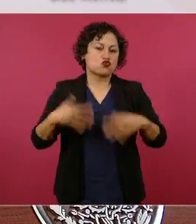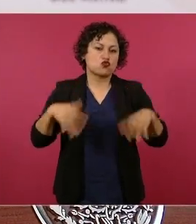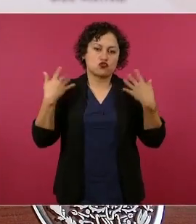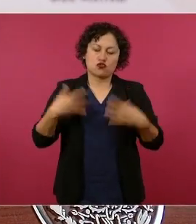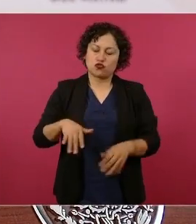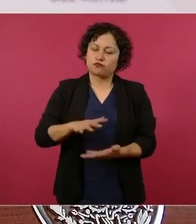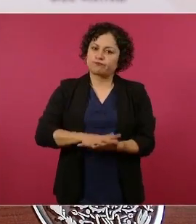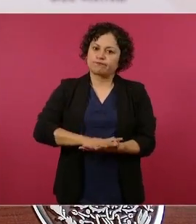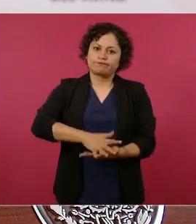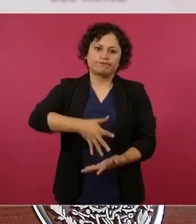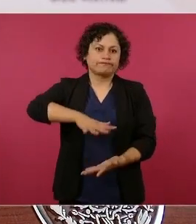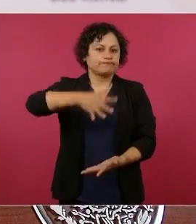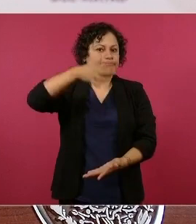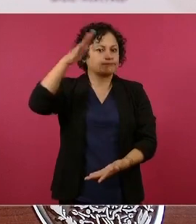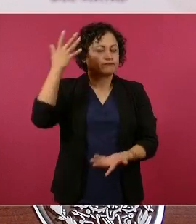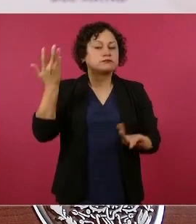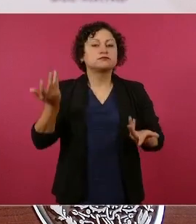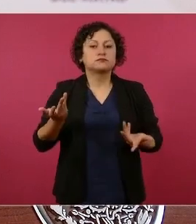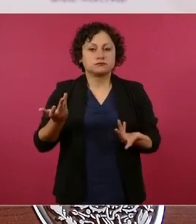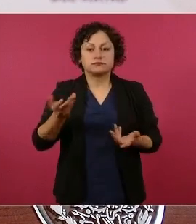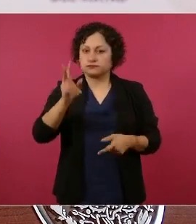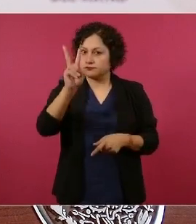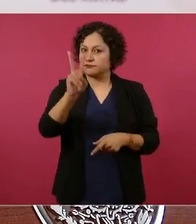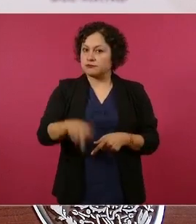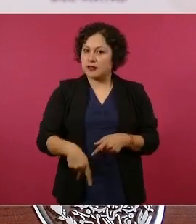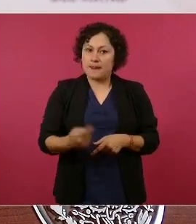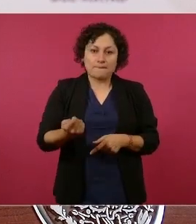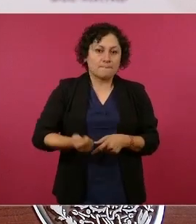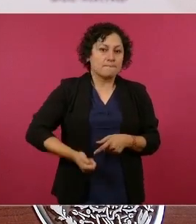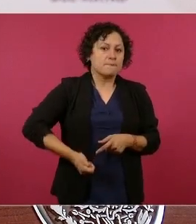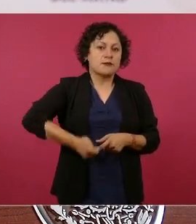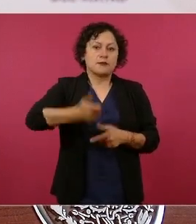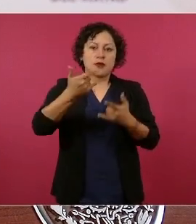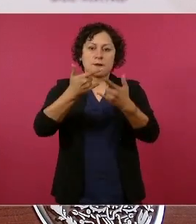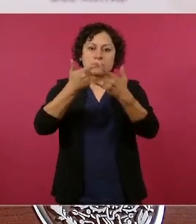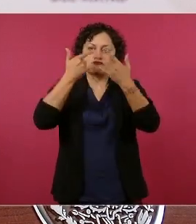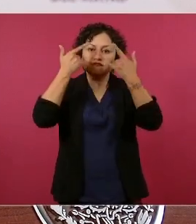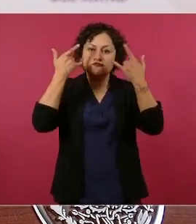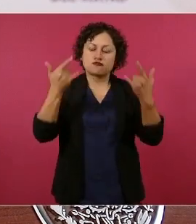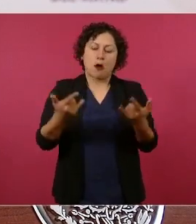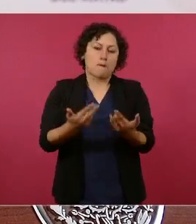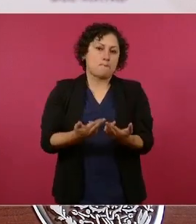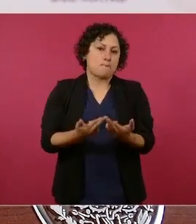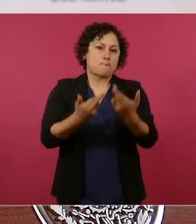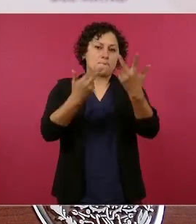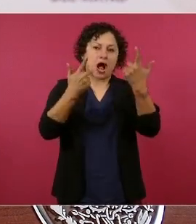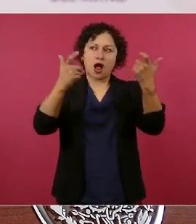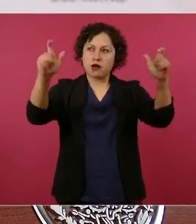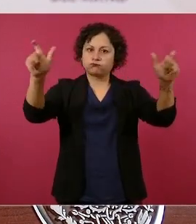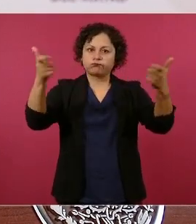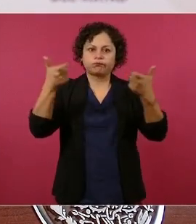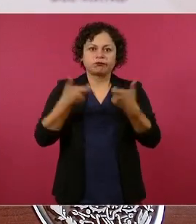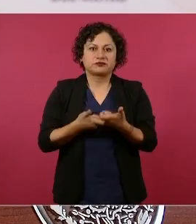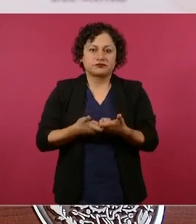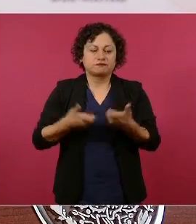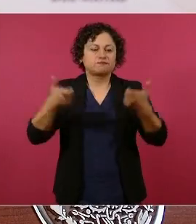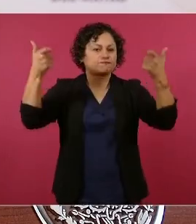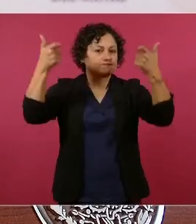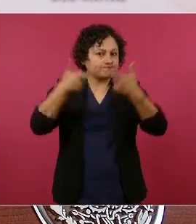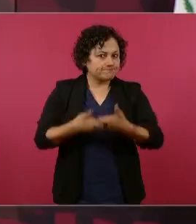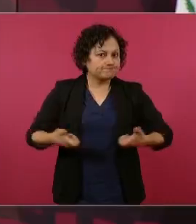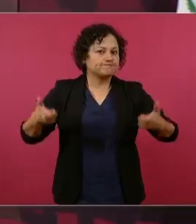Son cifras récord las del año pasado y lo que se